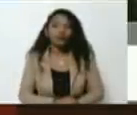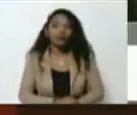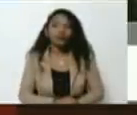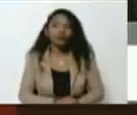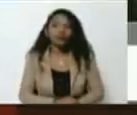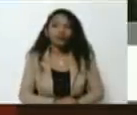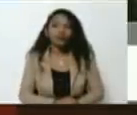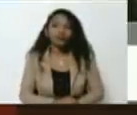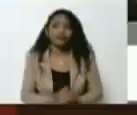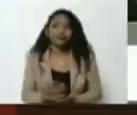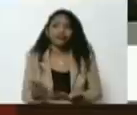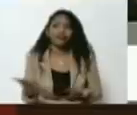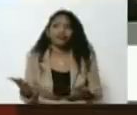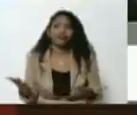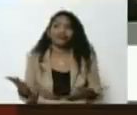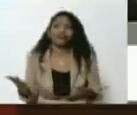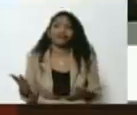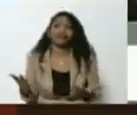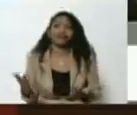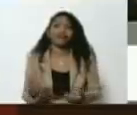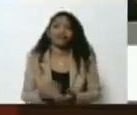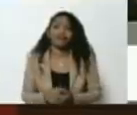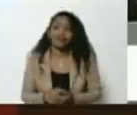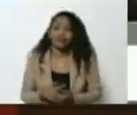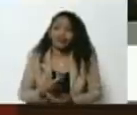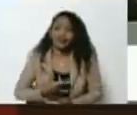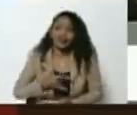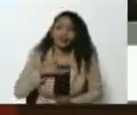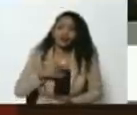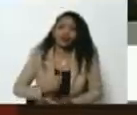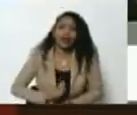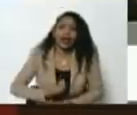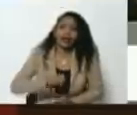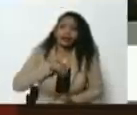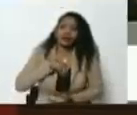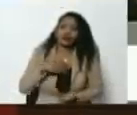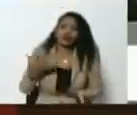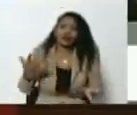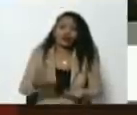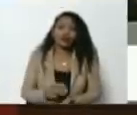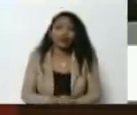Va, así es como dicen. Basi sí, Basi Ruque.